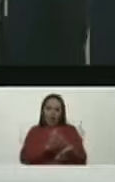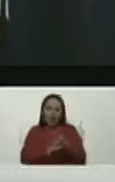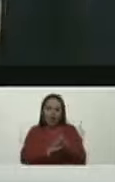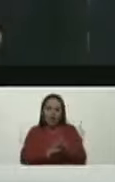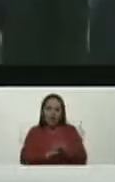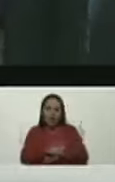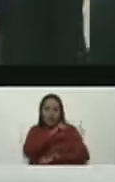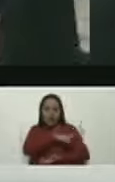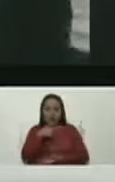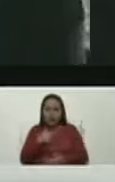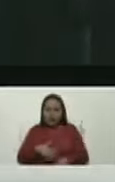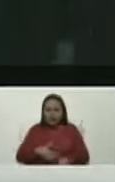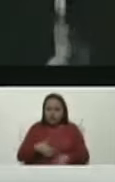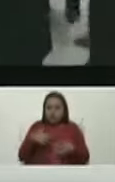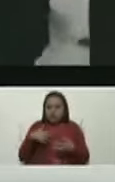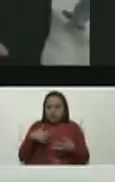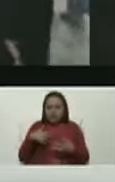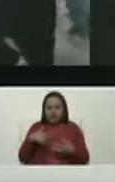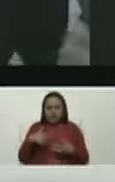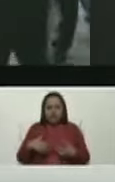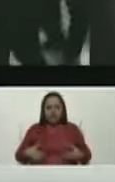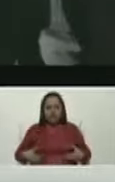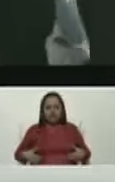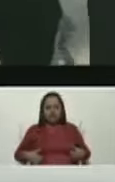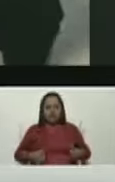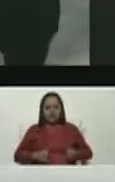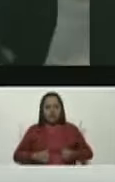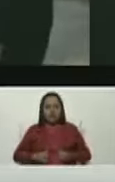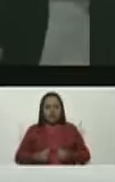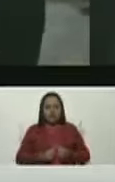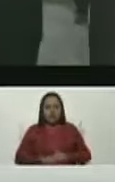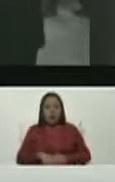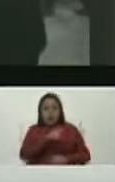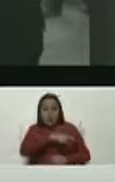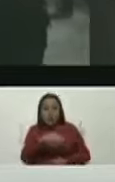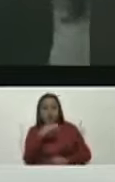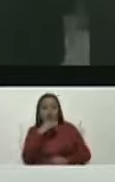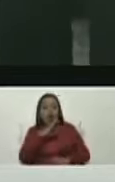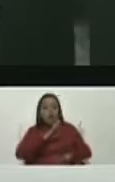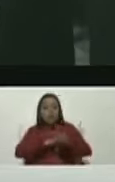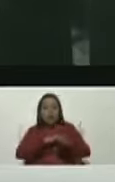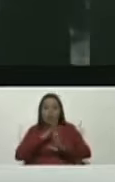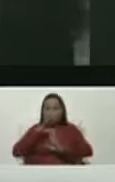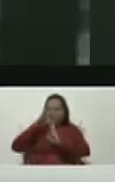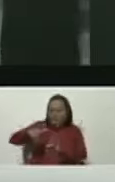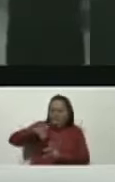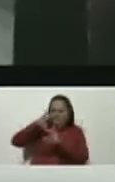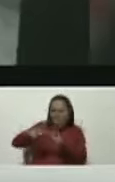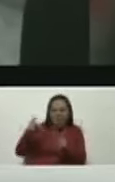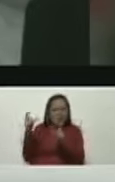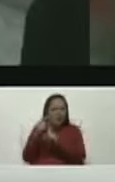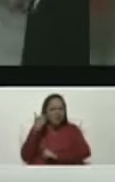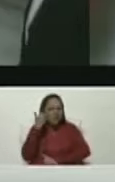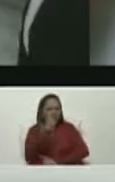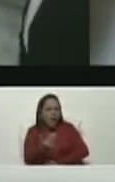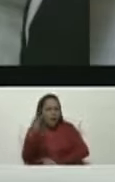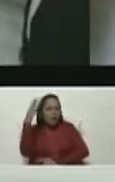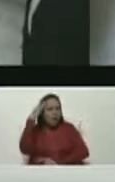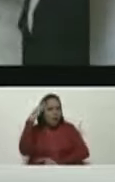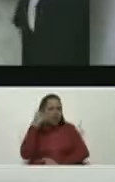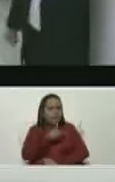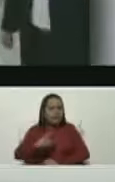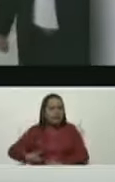se venía. No, la gente se venía, la gente se indigna porque insultó la memoria sagrada del comandante